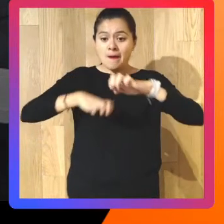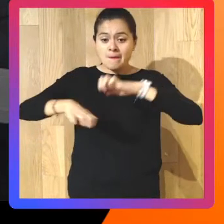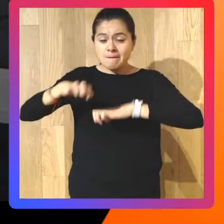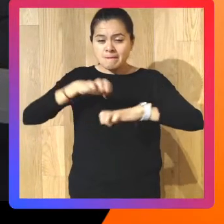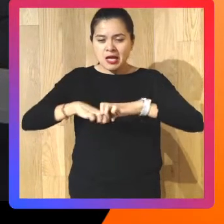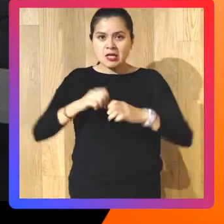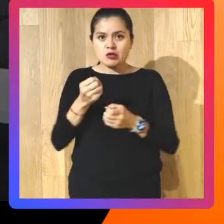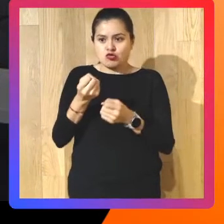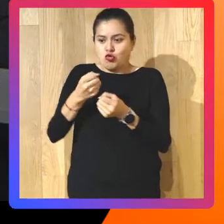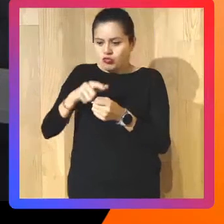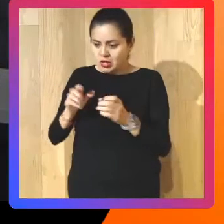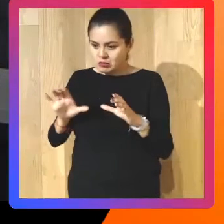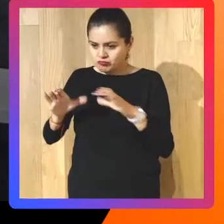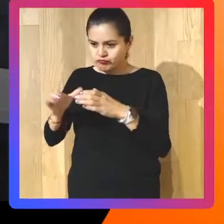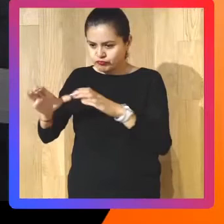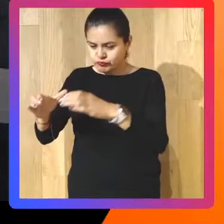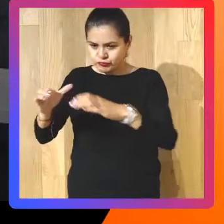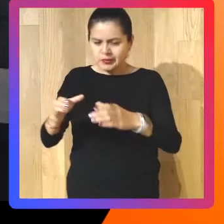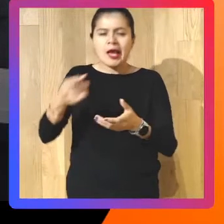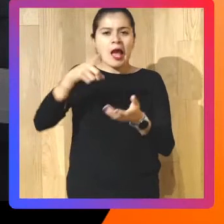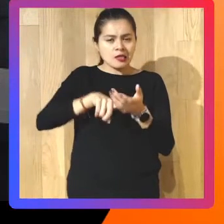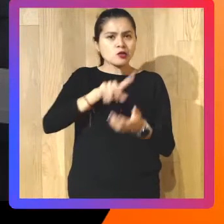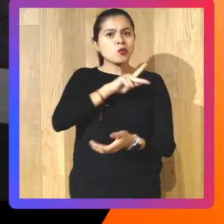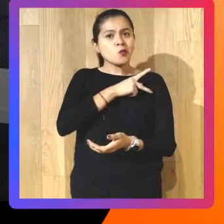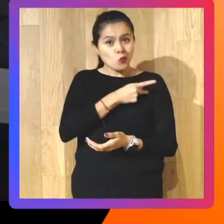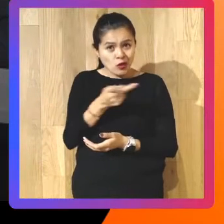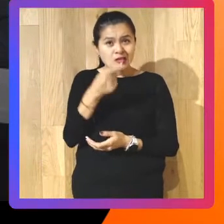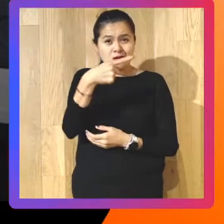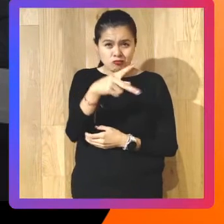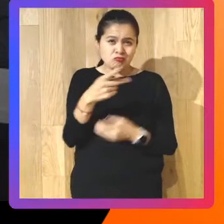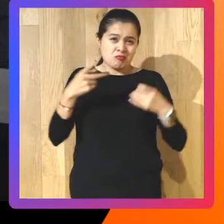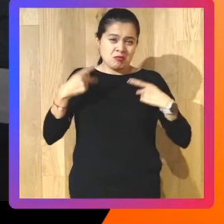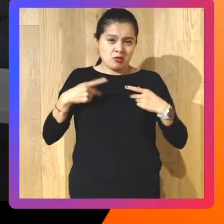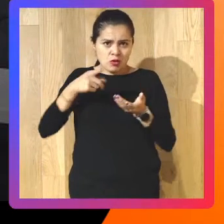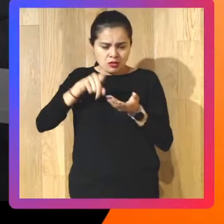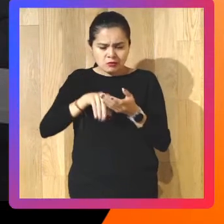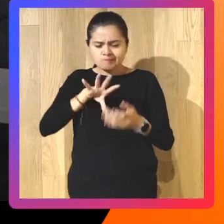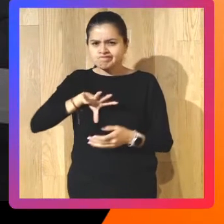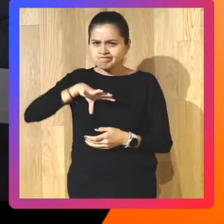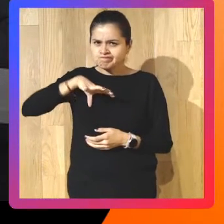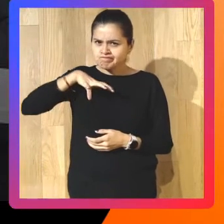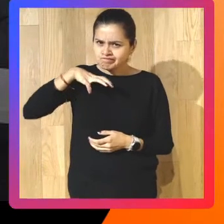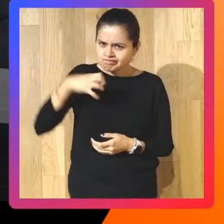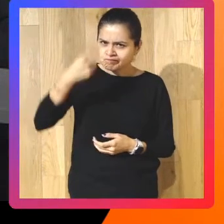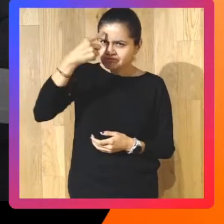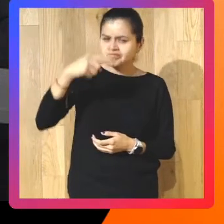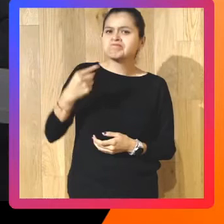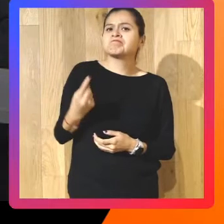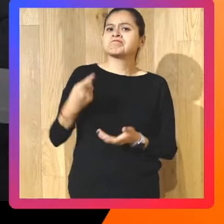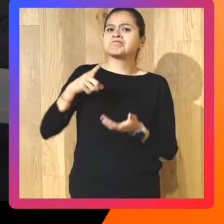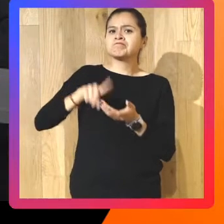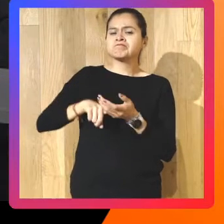hagan este análisis en la medida de sus posibilidades para que juntos hagamos este gran esfuerzo para que la gente,